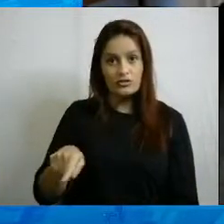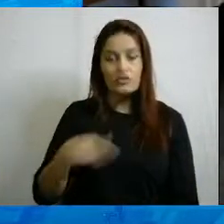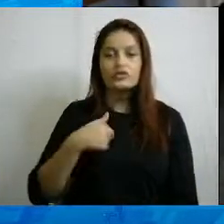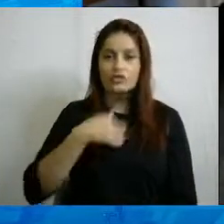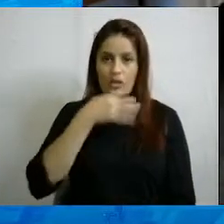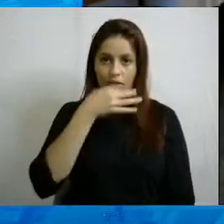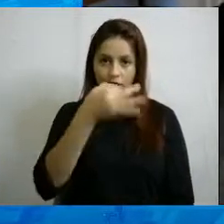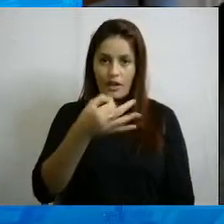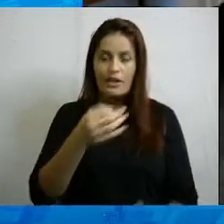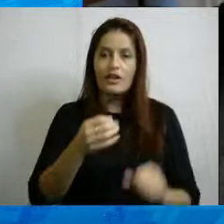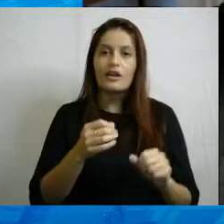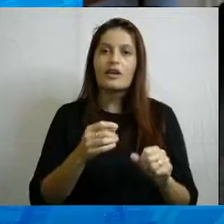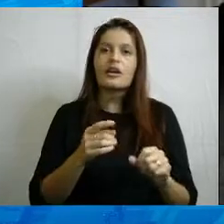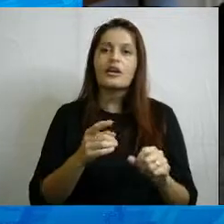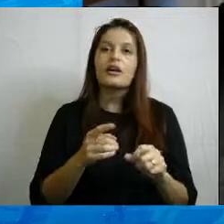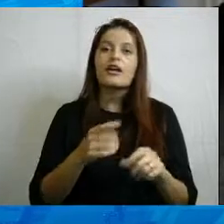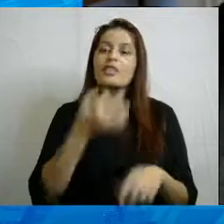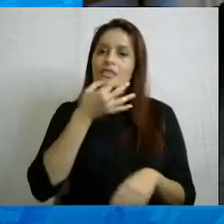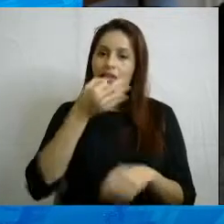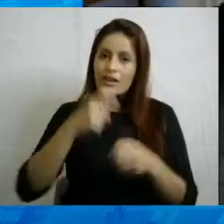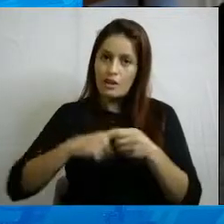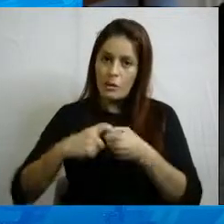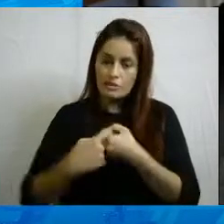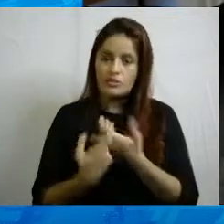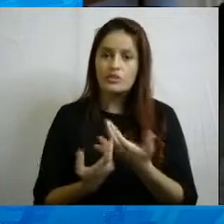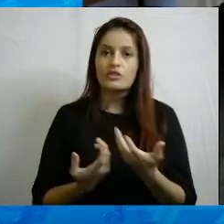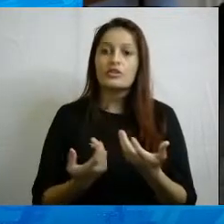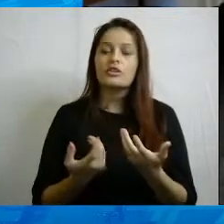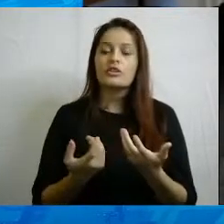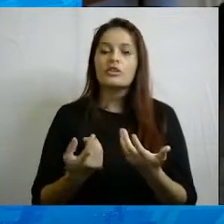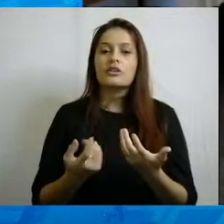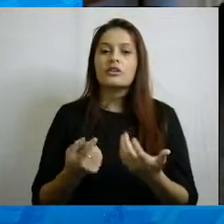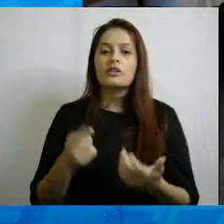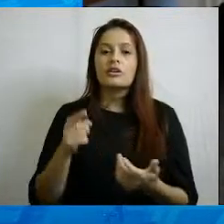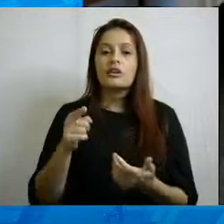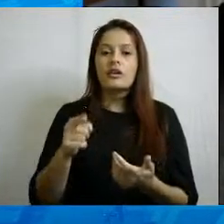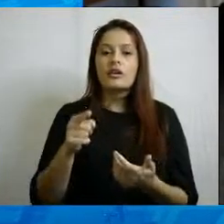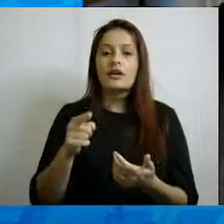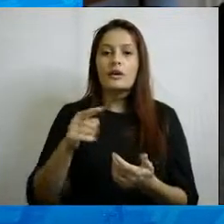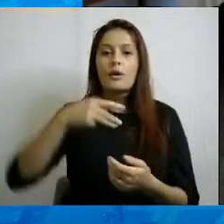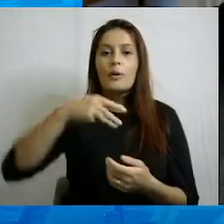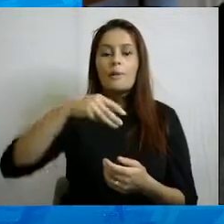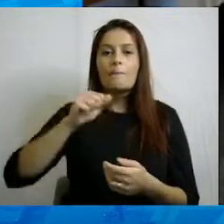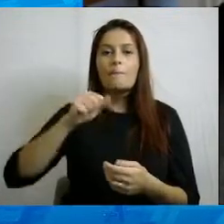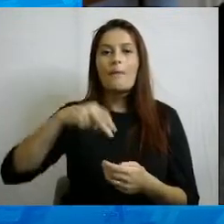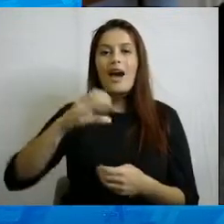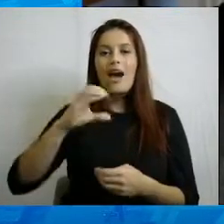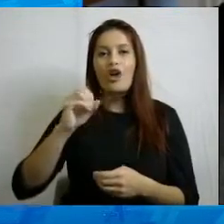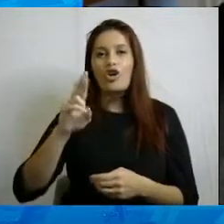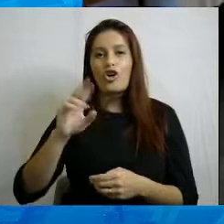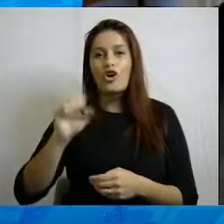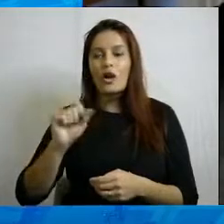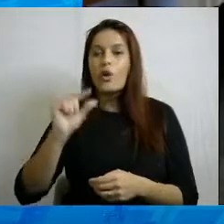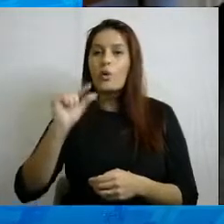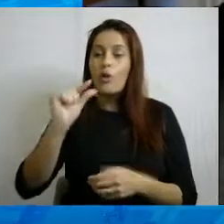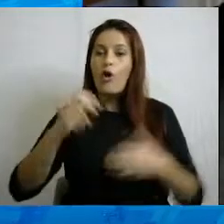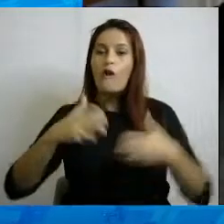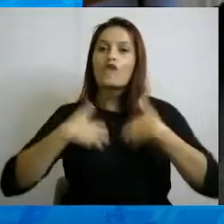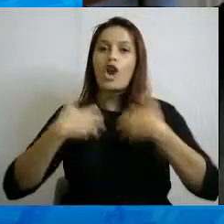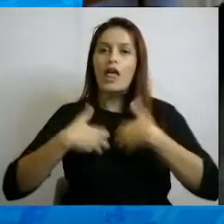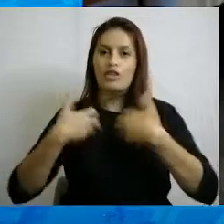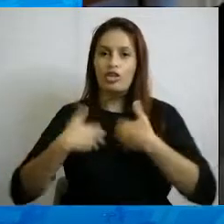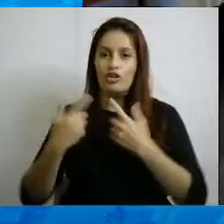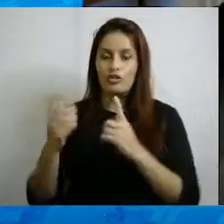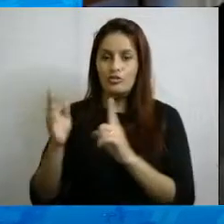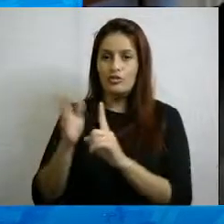comisión. Y a propósito de eso, quien gestionó la patente, que no vale la pena dar ahora el caso, y fue medio violento con algunos